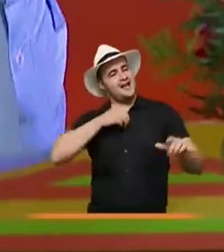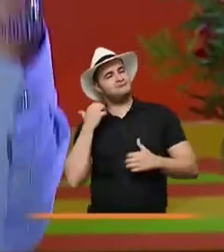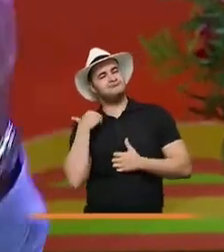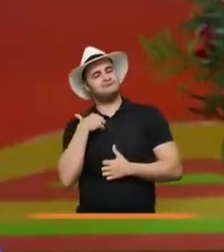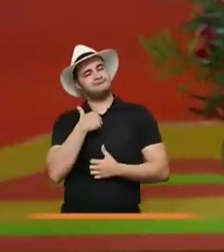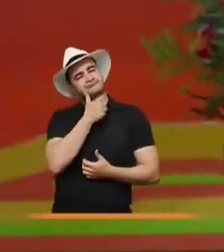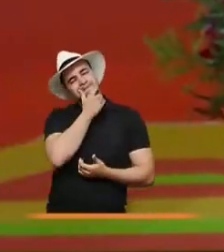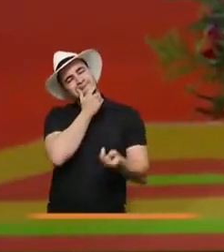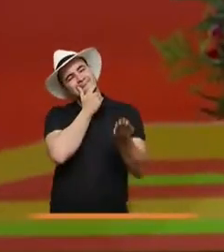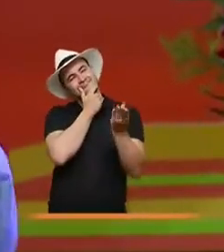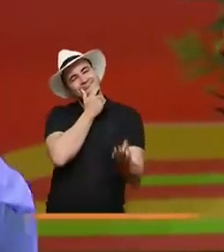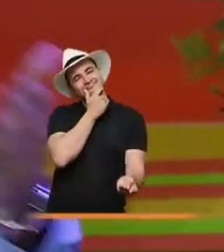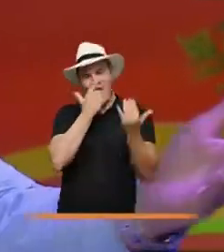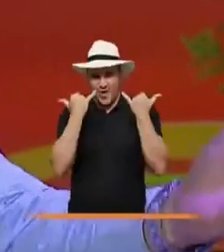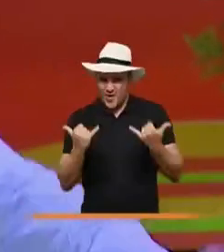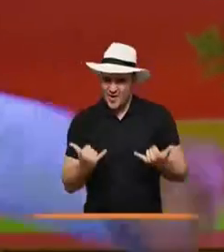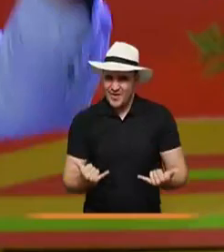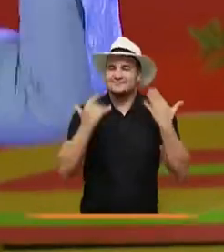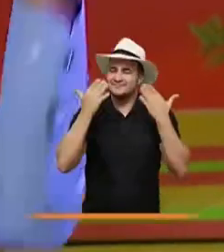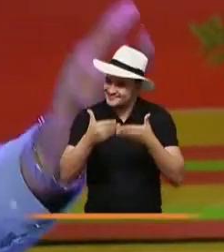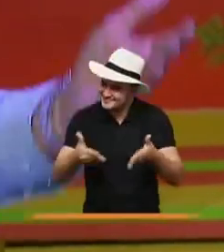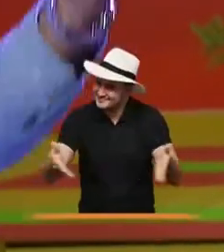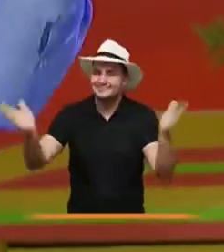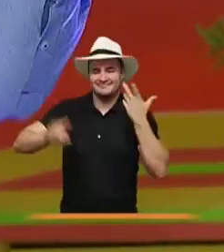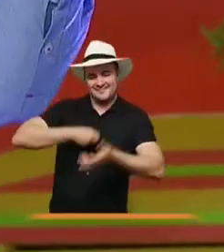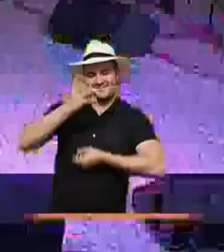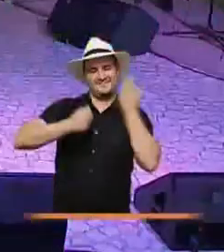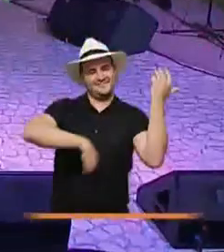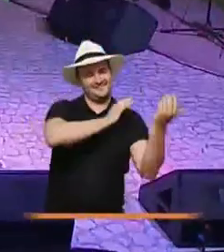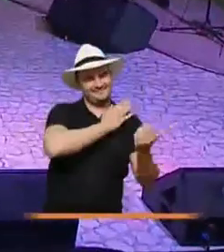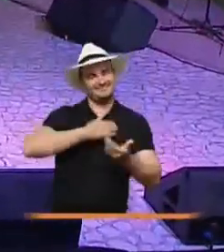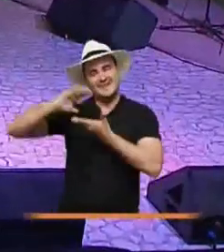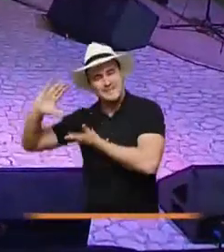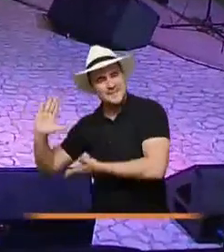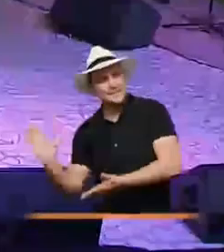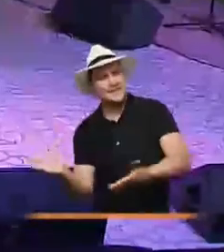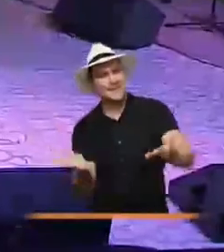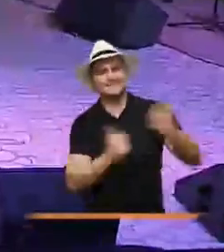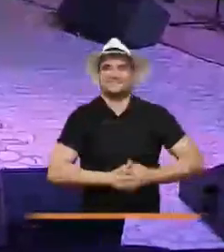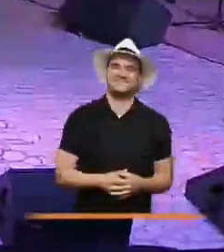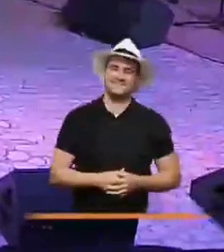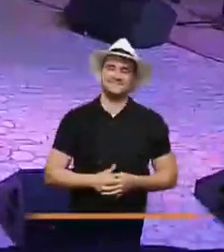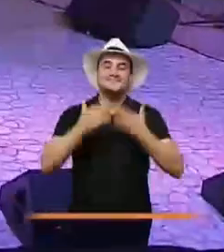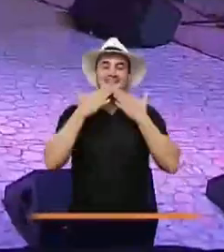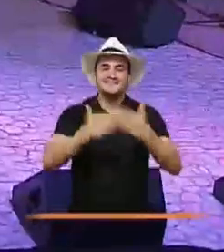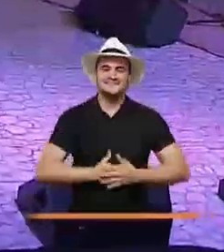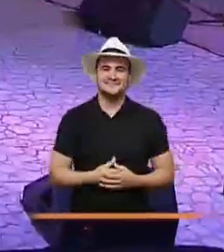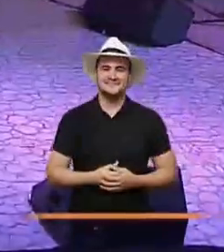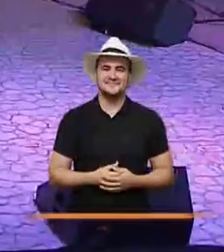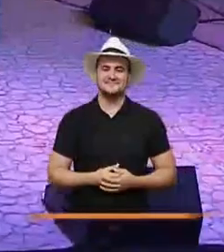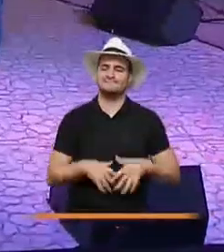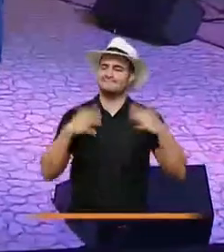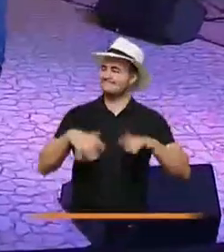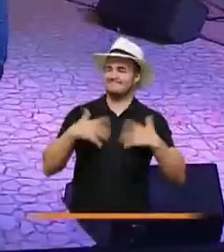bienvenida a su majestad en la trova muchas gracias quiero